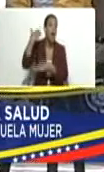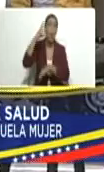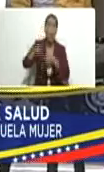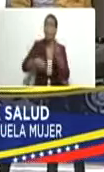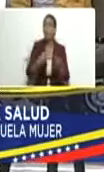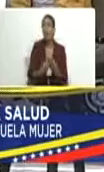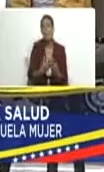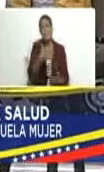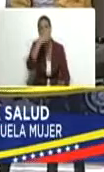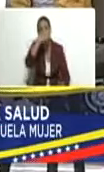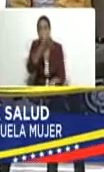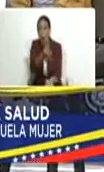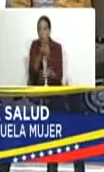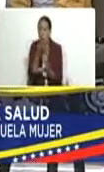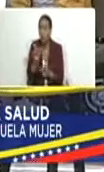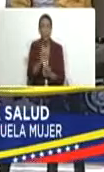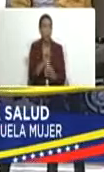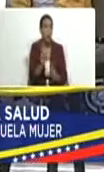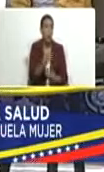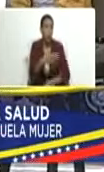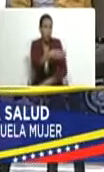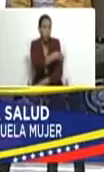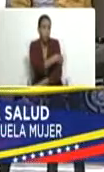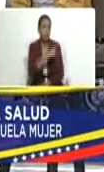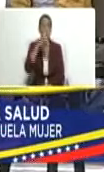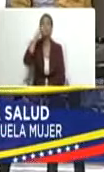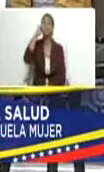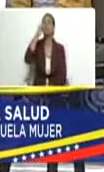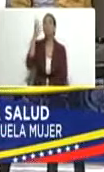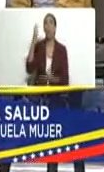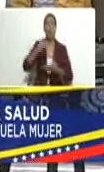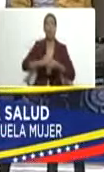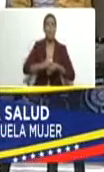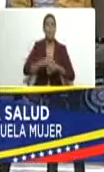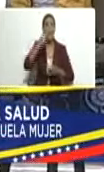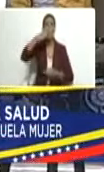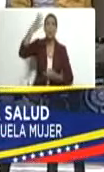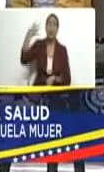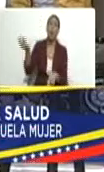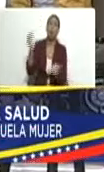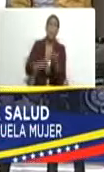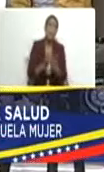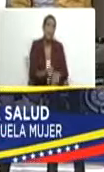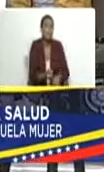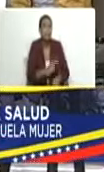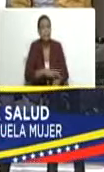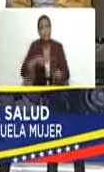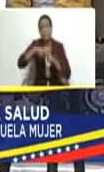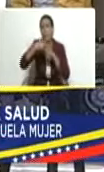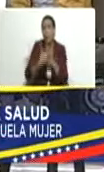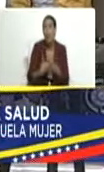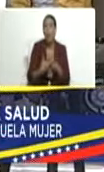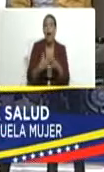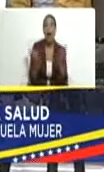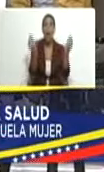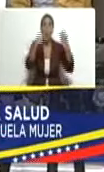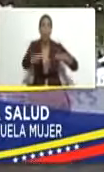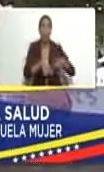volveremos. Porque la derecha de los apellidos nos quiere volver al pasado, al pacto de punto